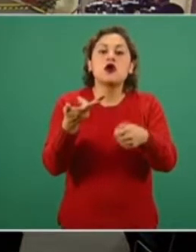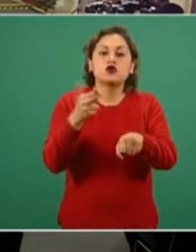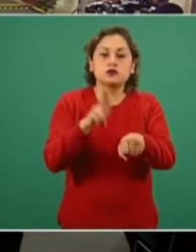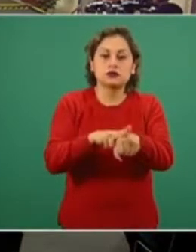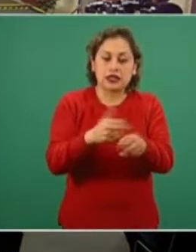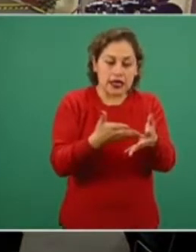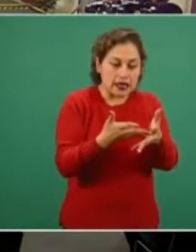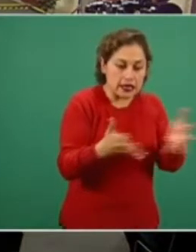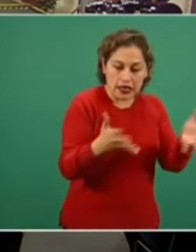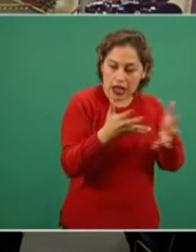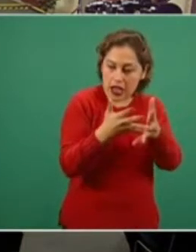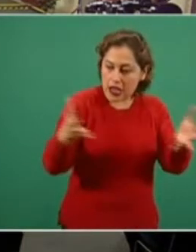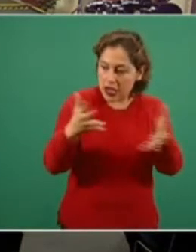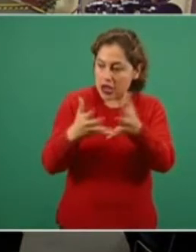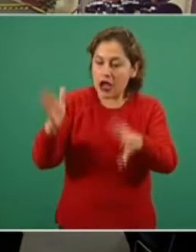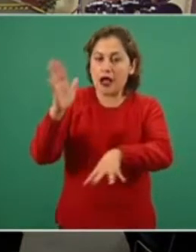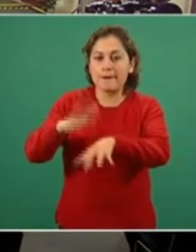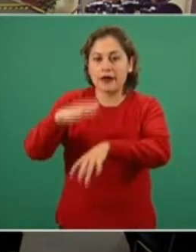conforme tenemos